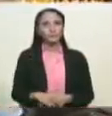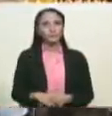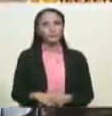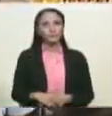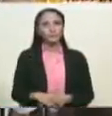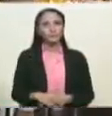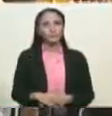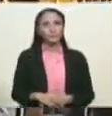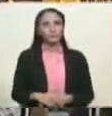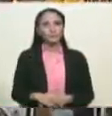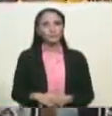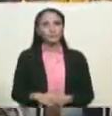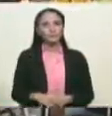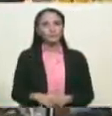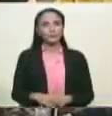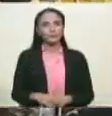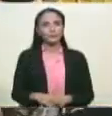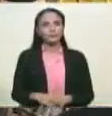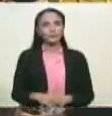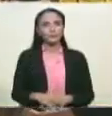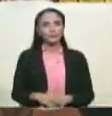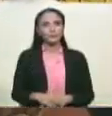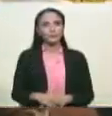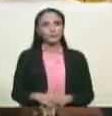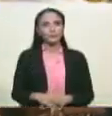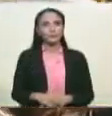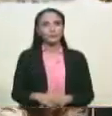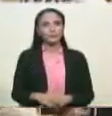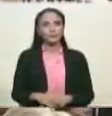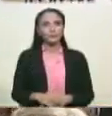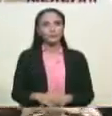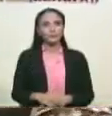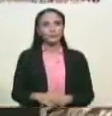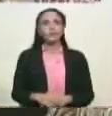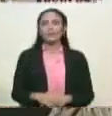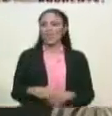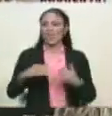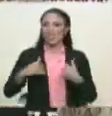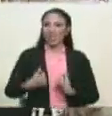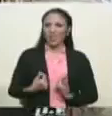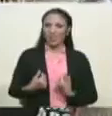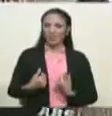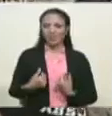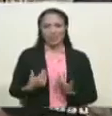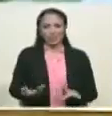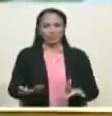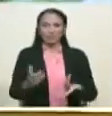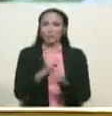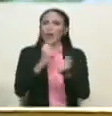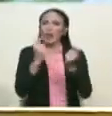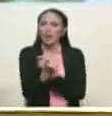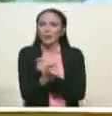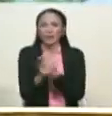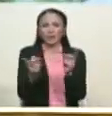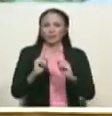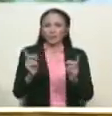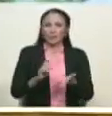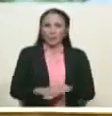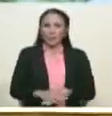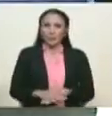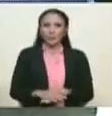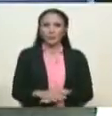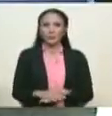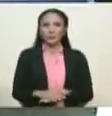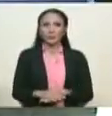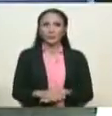Exactamente. Ya esa es otra versión más posmoderna. Descansar es cambiar de actividad. Ese concepto está